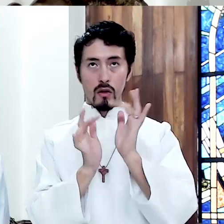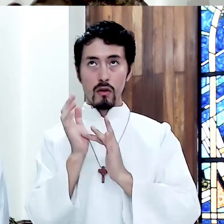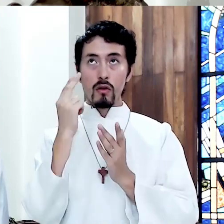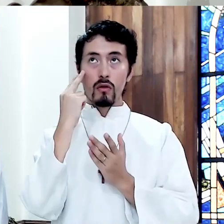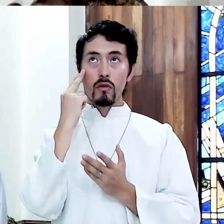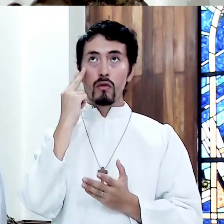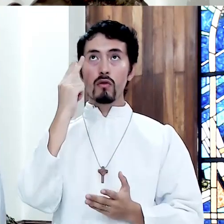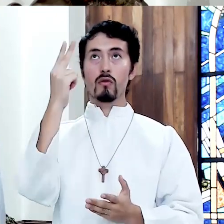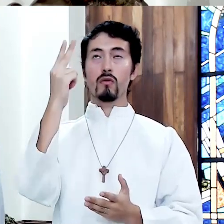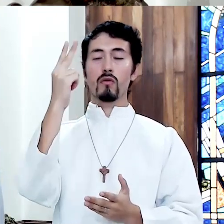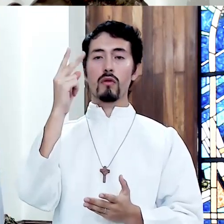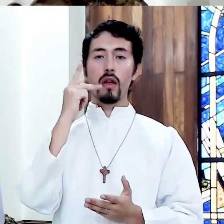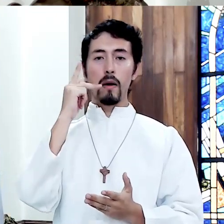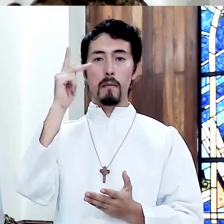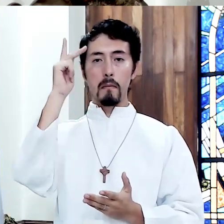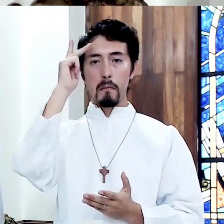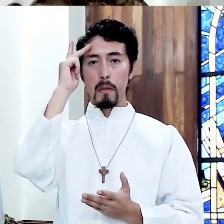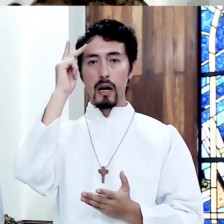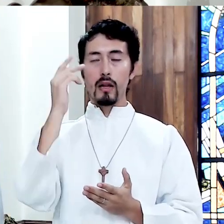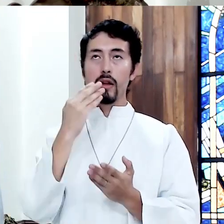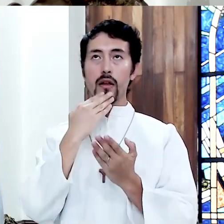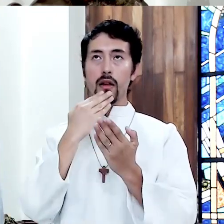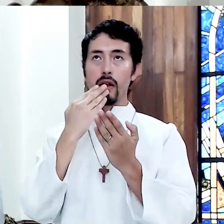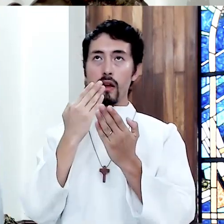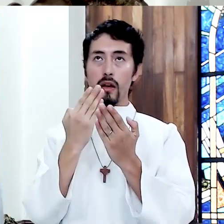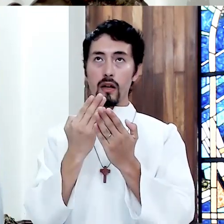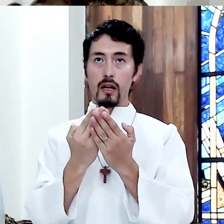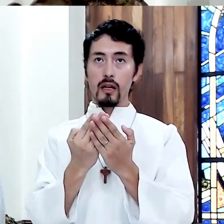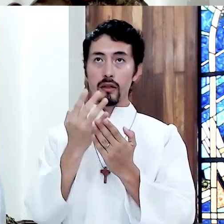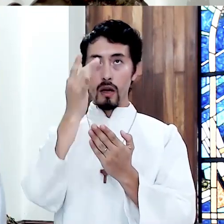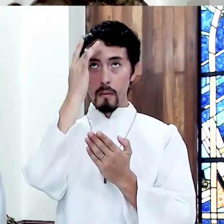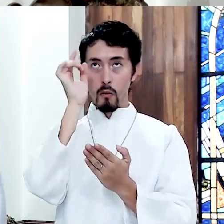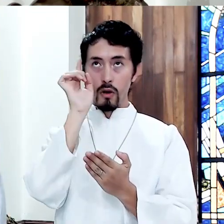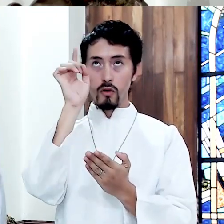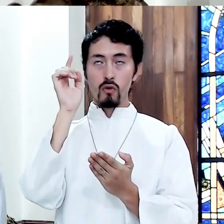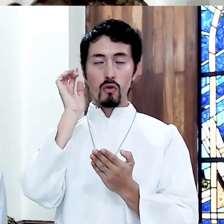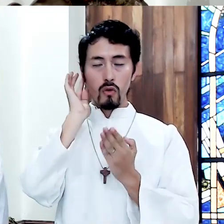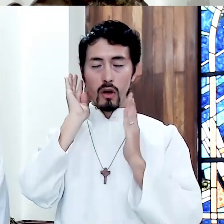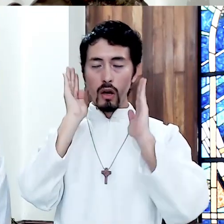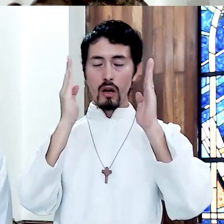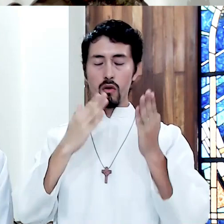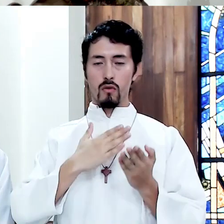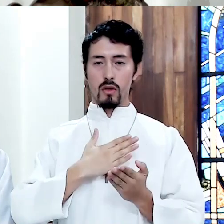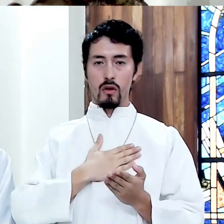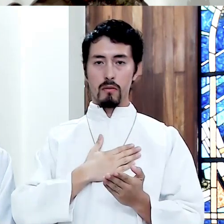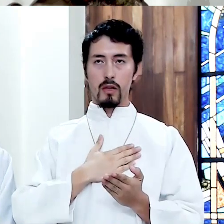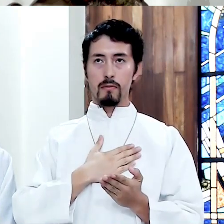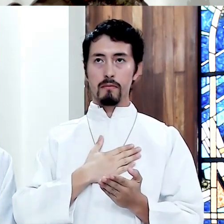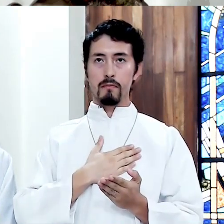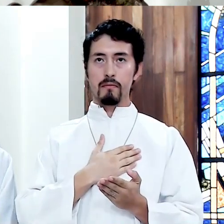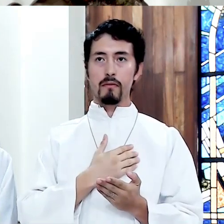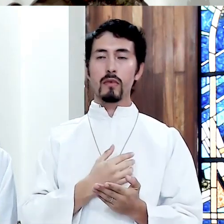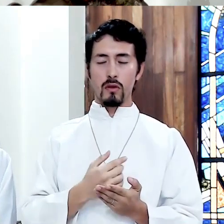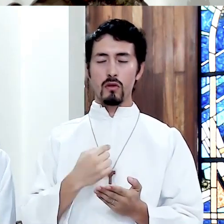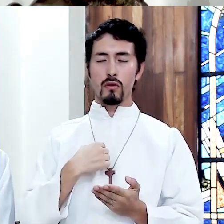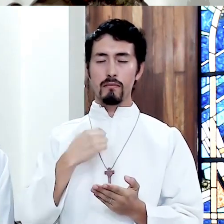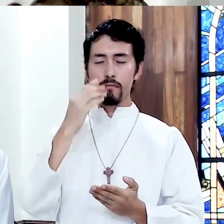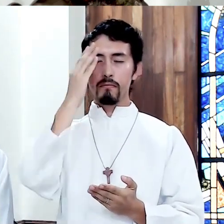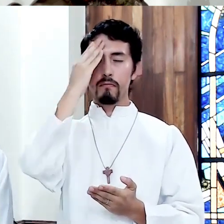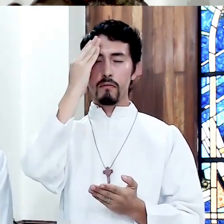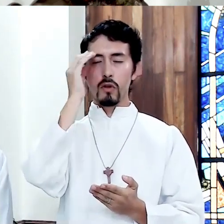Padre, te doy gracias porque me has escuchado. Yo ya sabía que tú siempre me